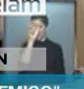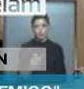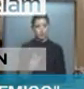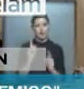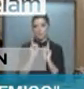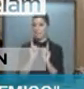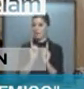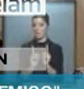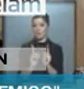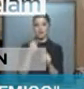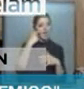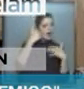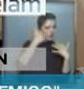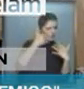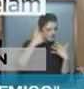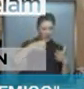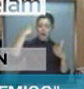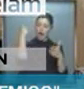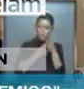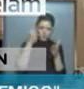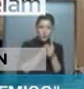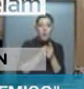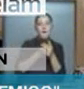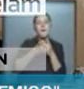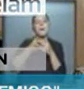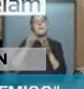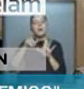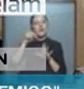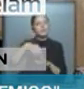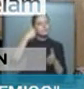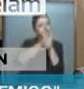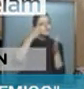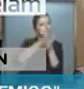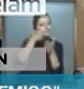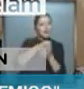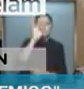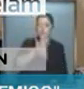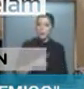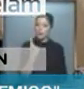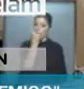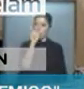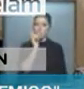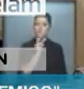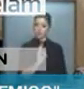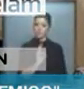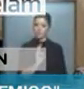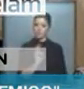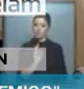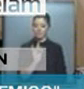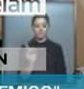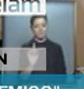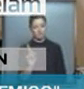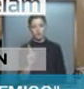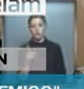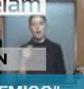capacidades, tenías la misma capacidad de sacrificio, pero no basta con romperte el alma para tener cosas en un país.